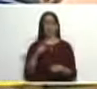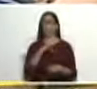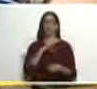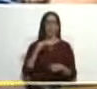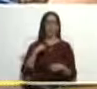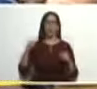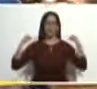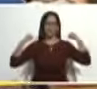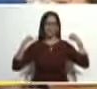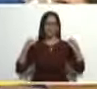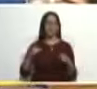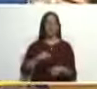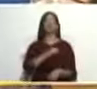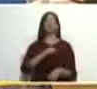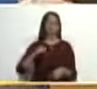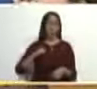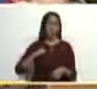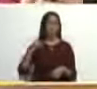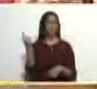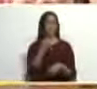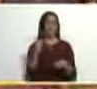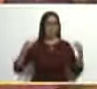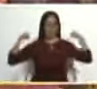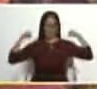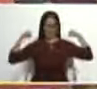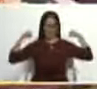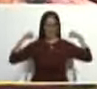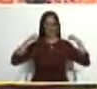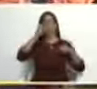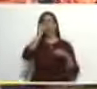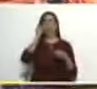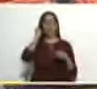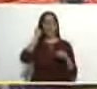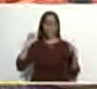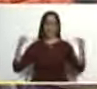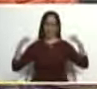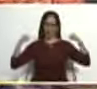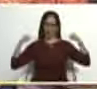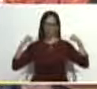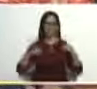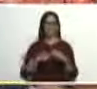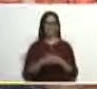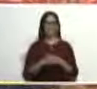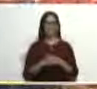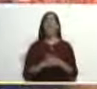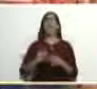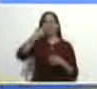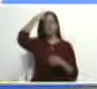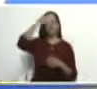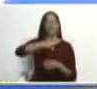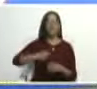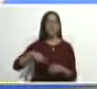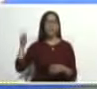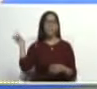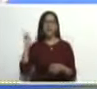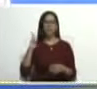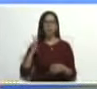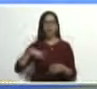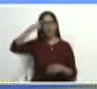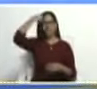vergatario. Somos unos vergatarios y unas vergatarias. El pueblo de Venezuela es un